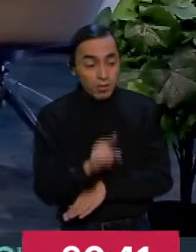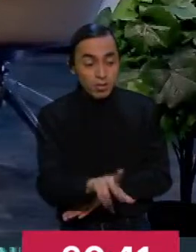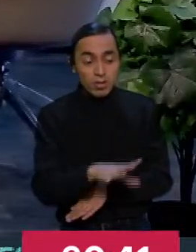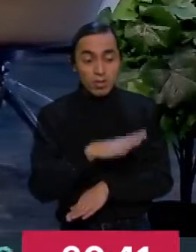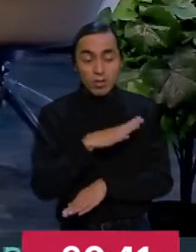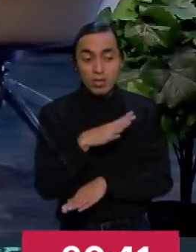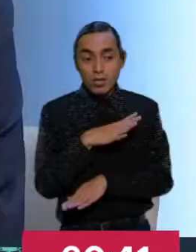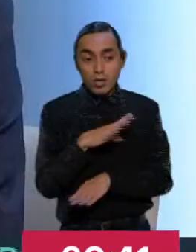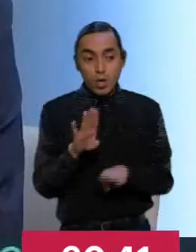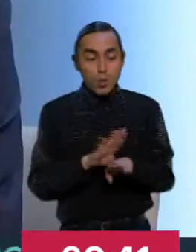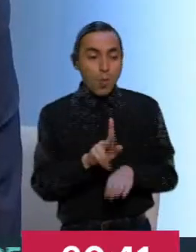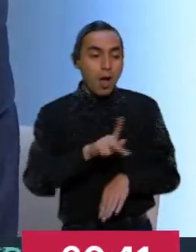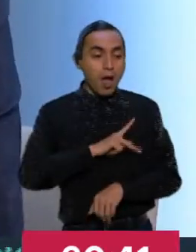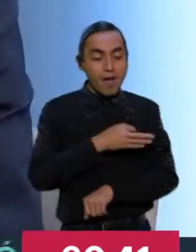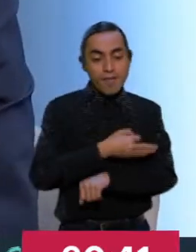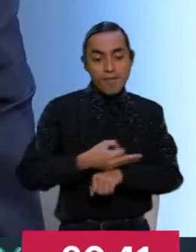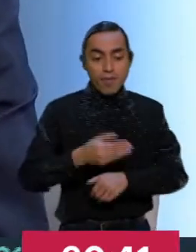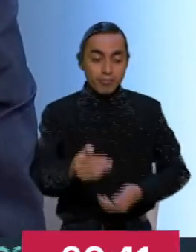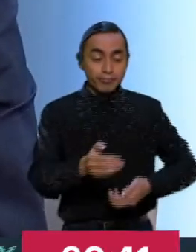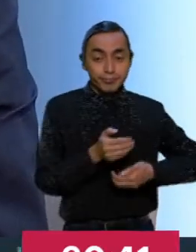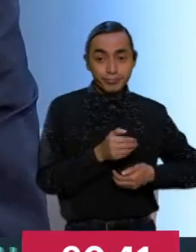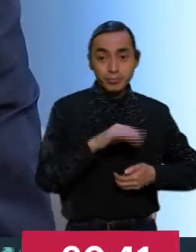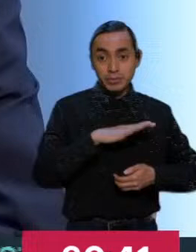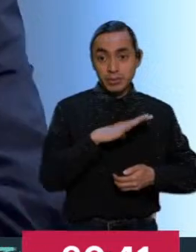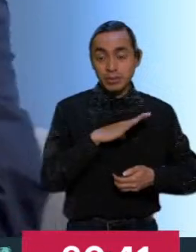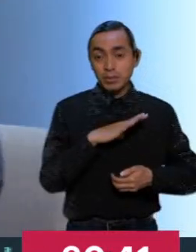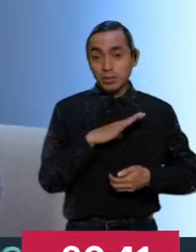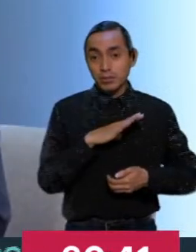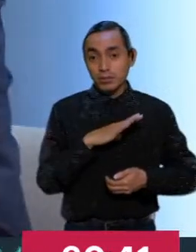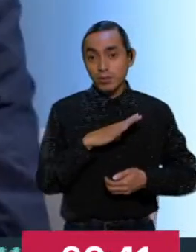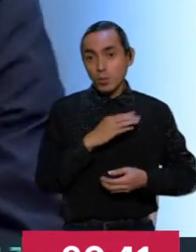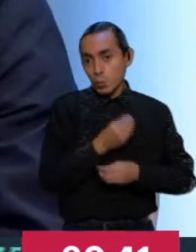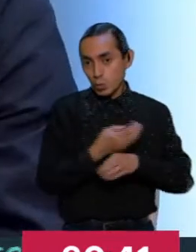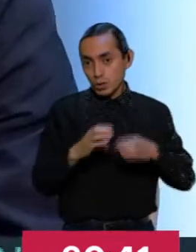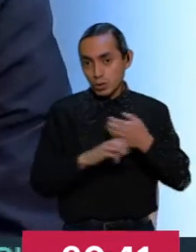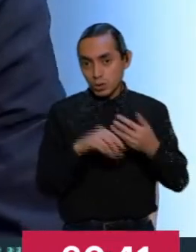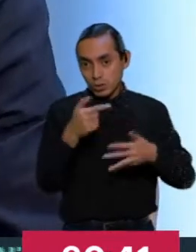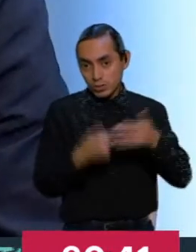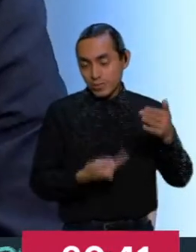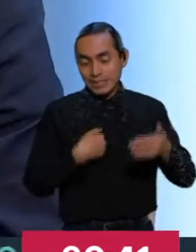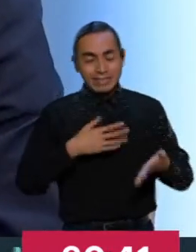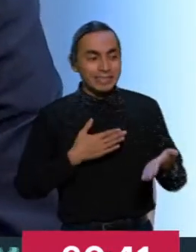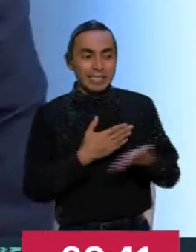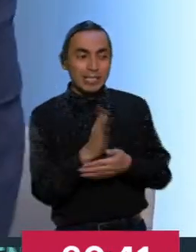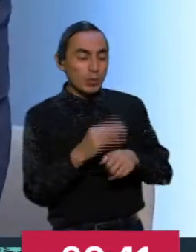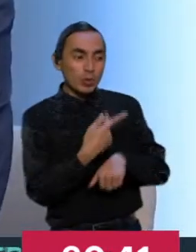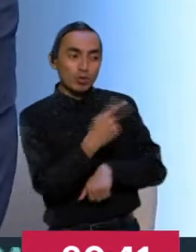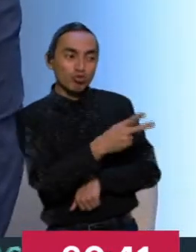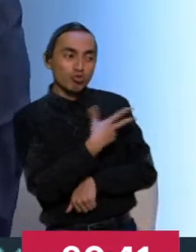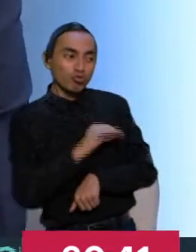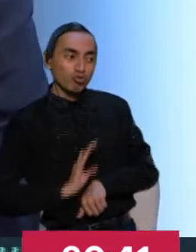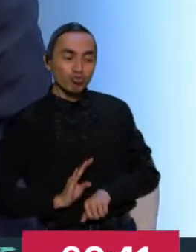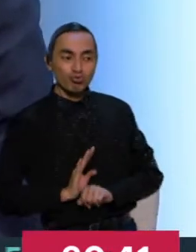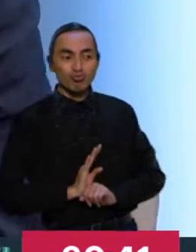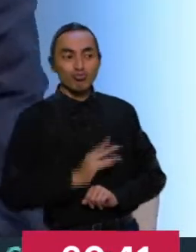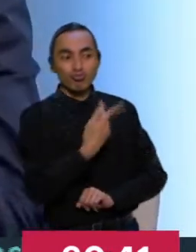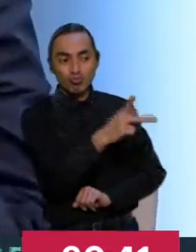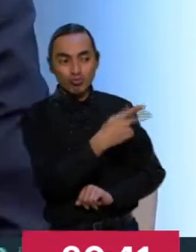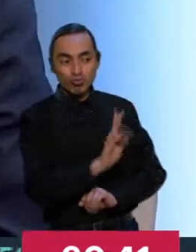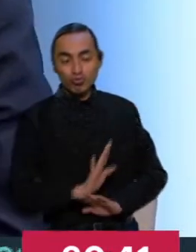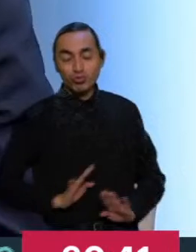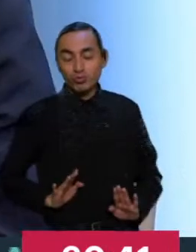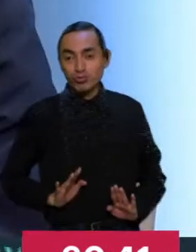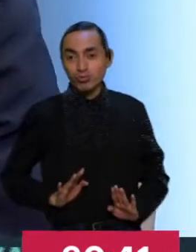propiedad familiar, tiene muchas implicaciones. Yo no me meto porque son sus hijos, claro. No opino porque es su hijo, ¿no?